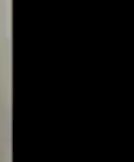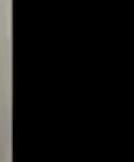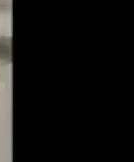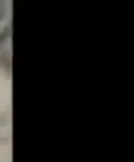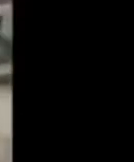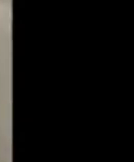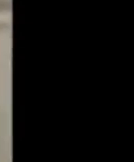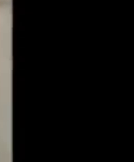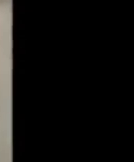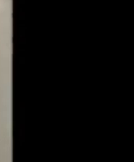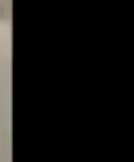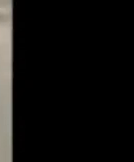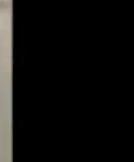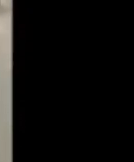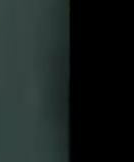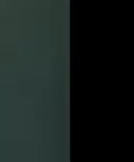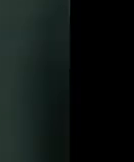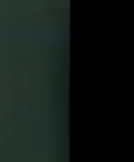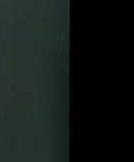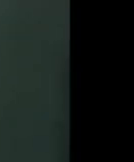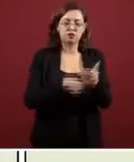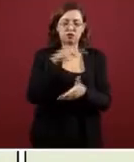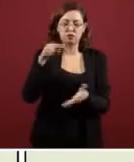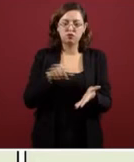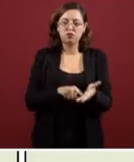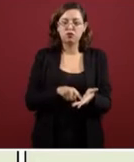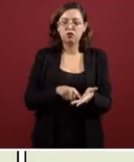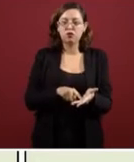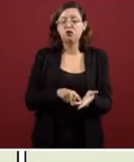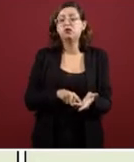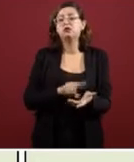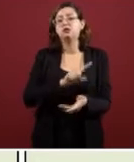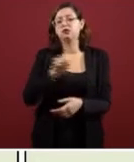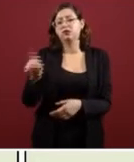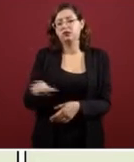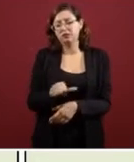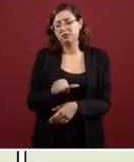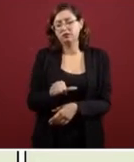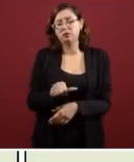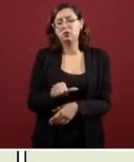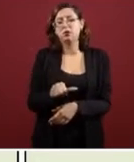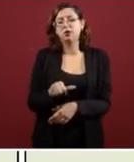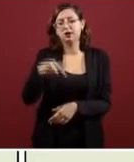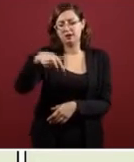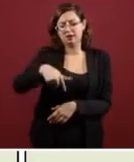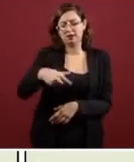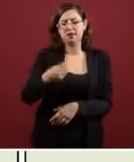corporaciones pertenecientes a la Defensa Nacional. A las 15 horas, hora centro,